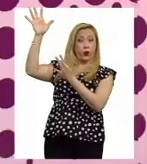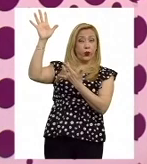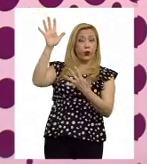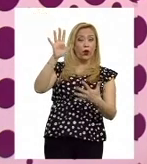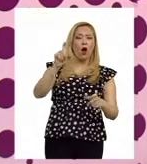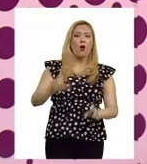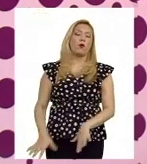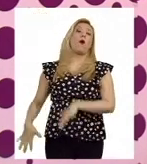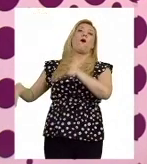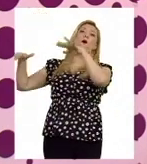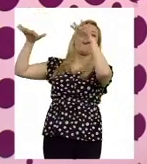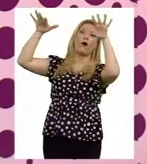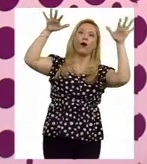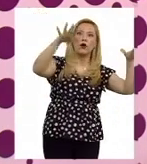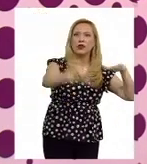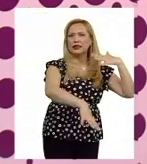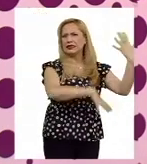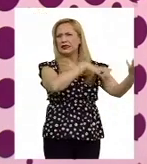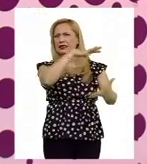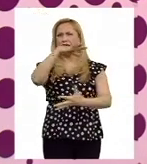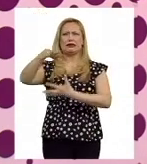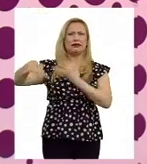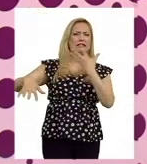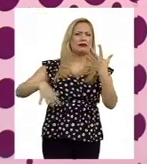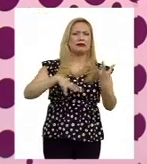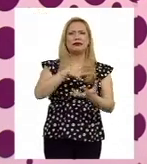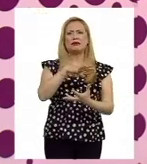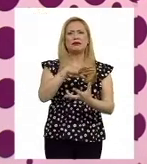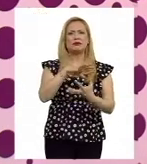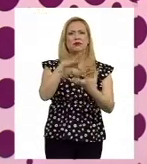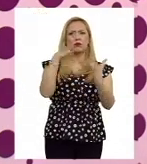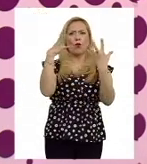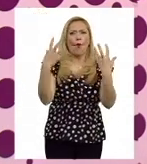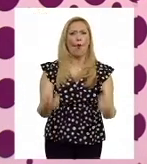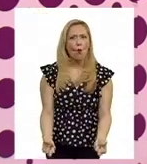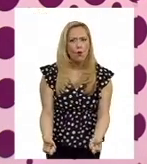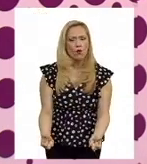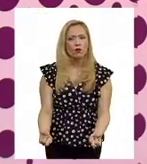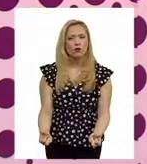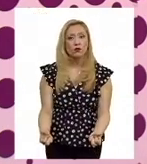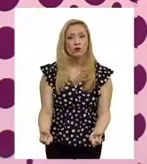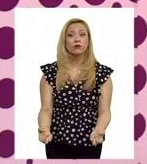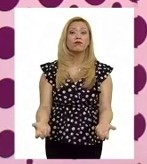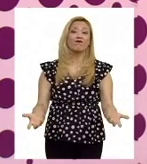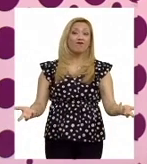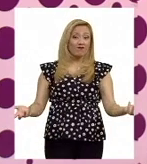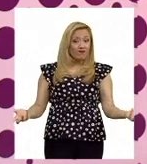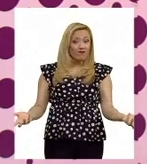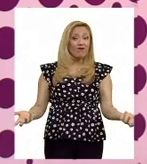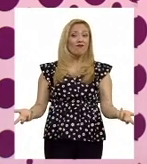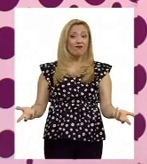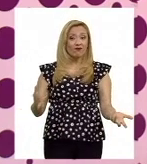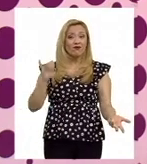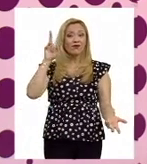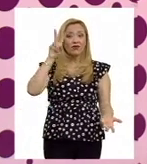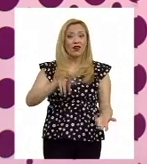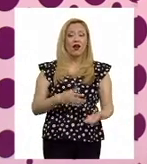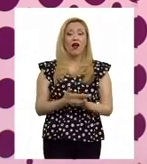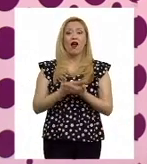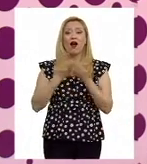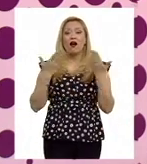directamente relacionado con el cambio climático, pero sí impacta directamente en los rendimientos. Esto ha